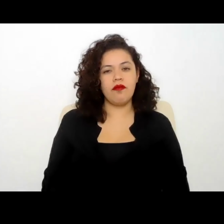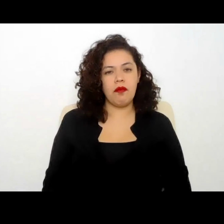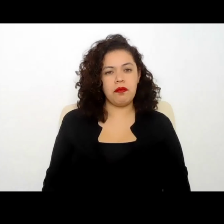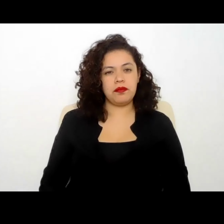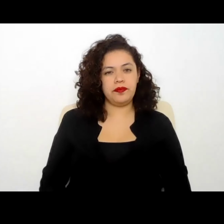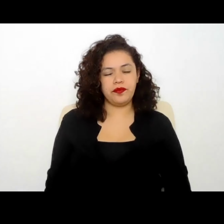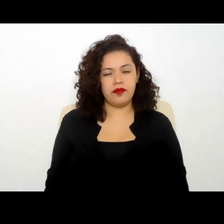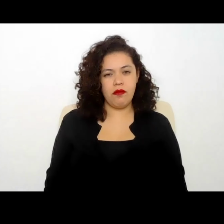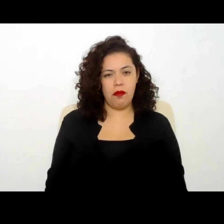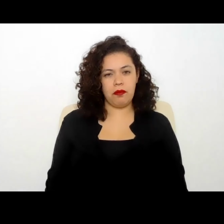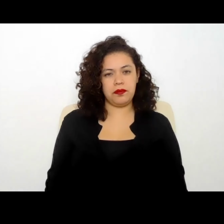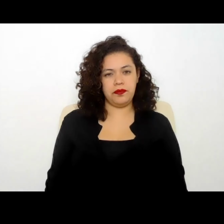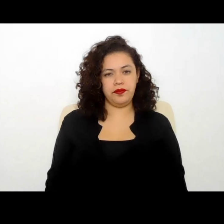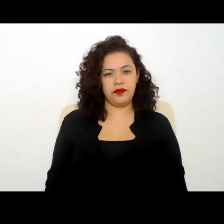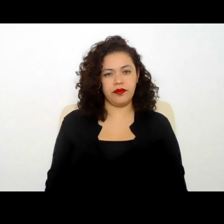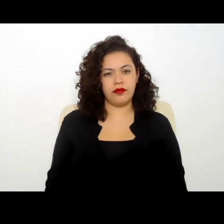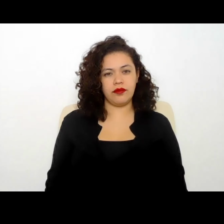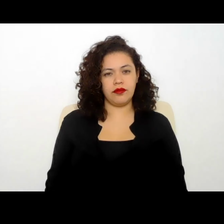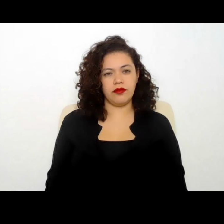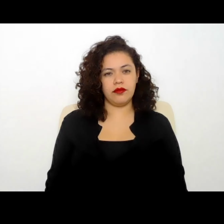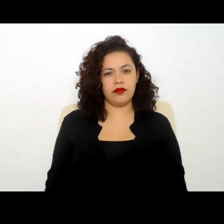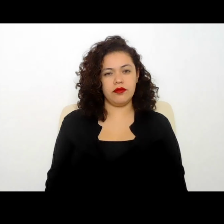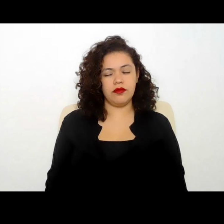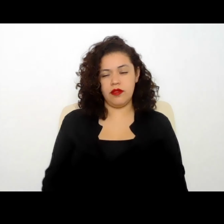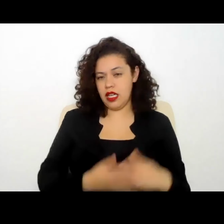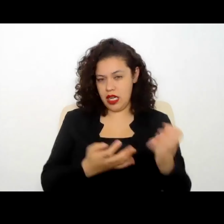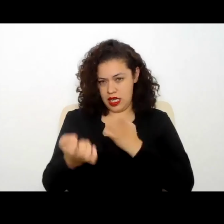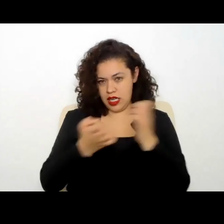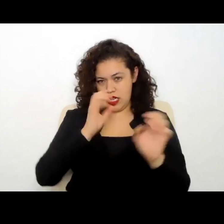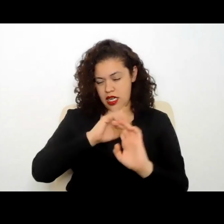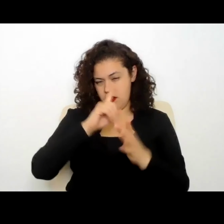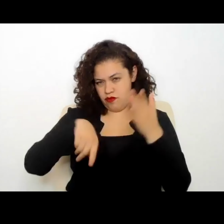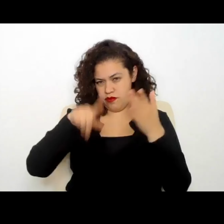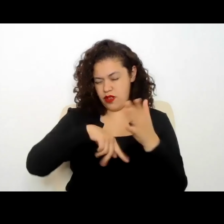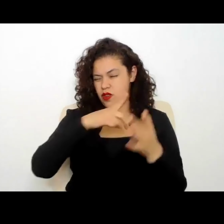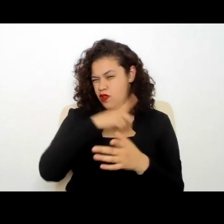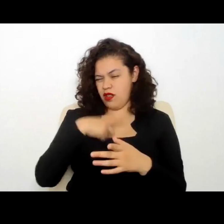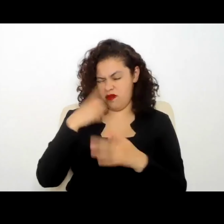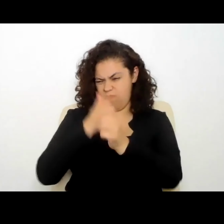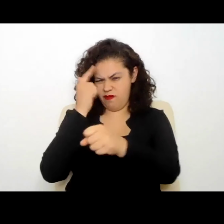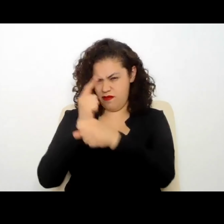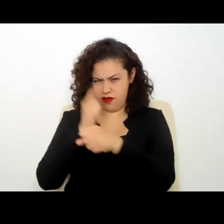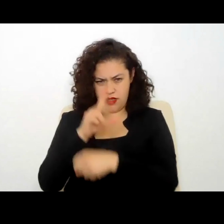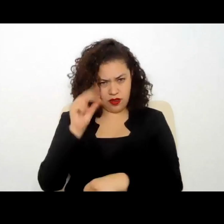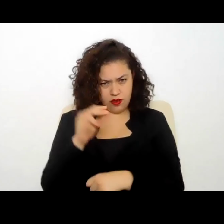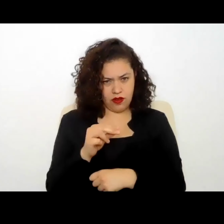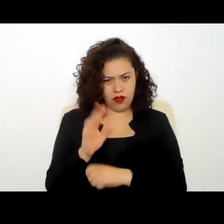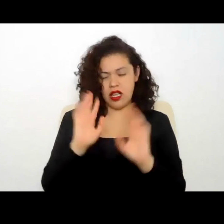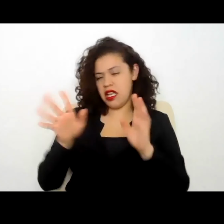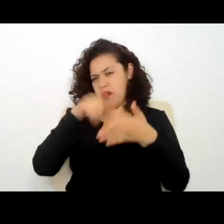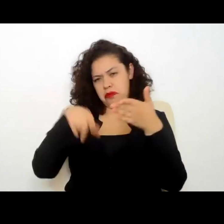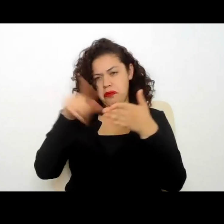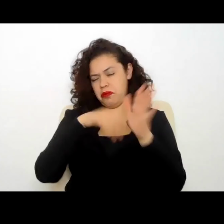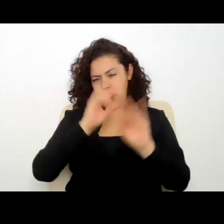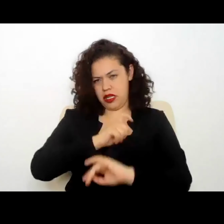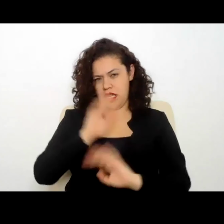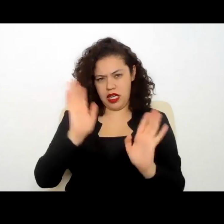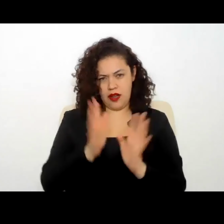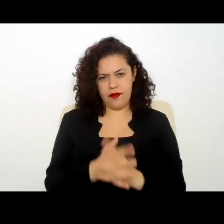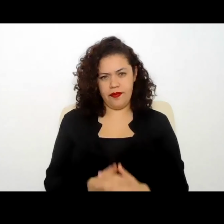Ah, ok. Entonces, si se brinca, o sea, el siguiente ejercicio, ya no tendría que identificarlo. Ahí se cortaría, no, en dado caso, ¿no? No, pero más